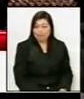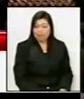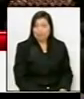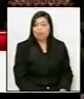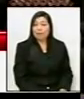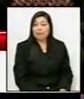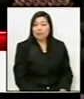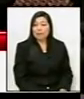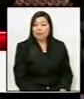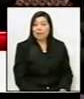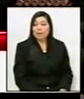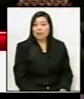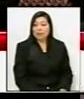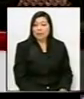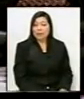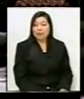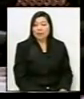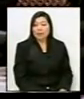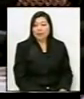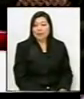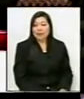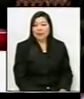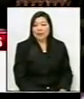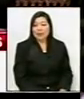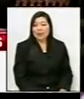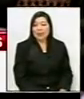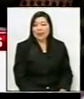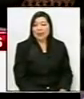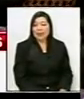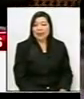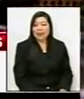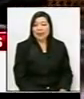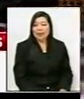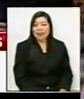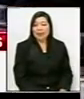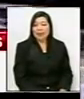presidente. Gracias, congresista. Congresista César Vázquez.